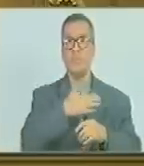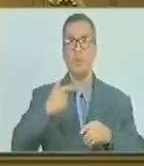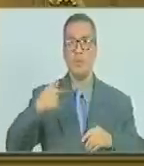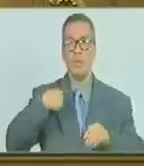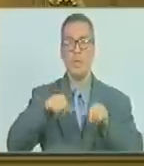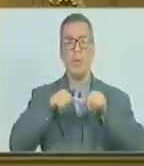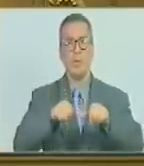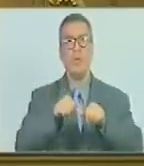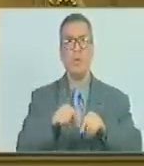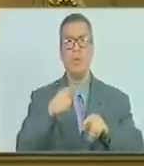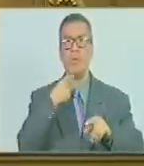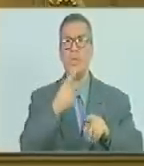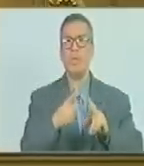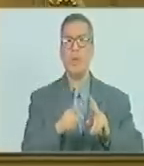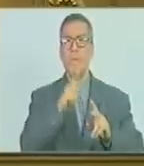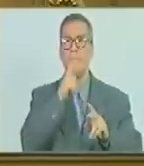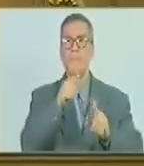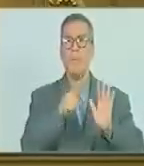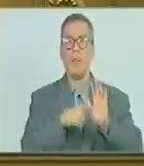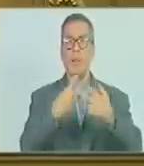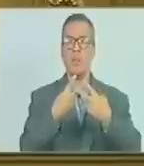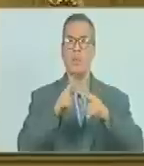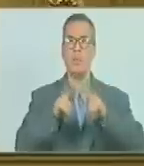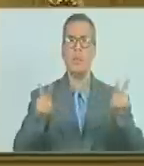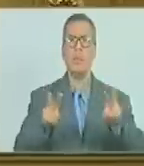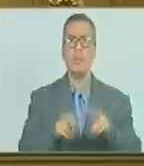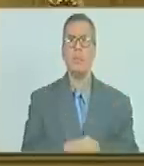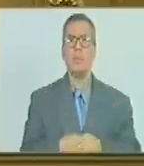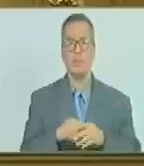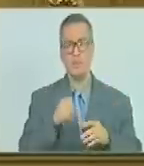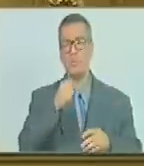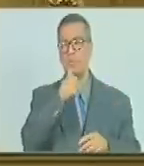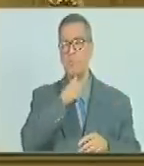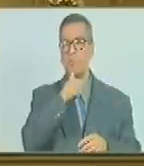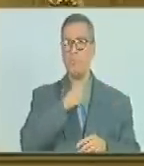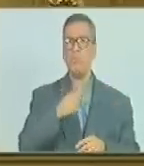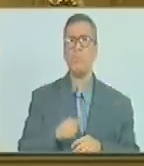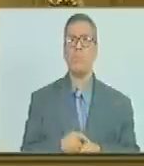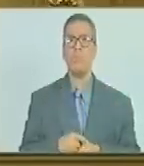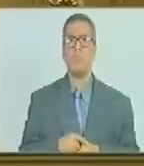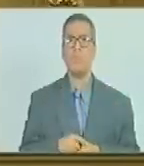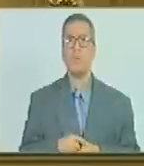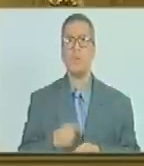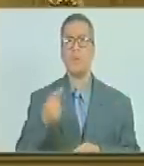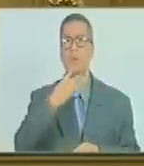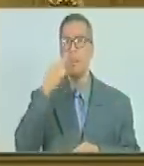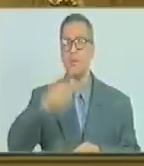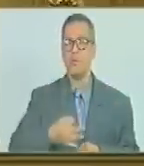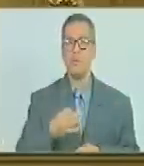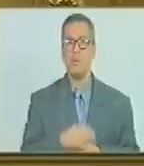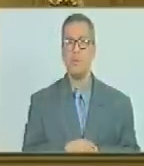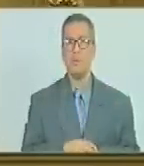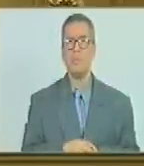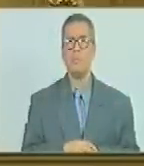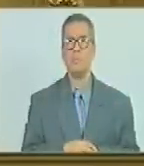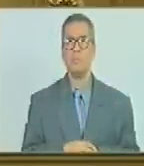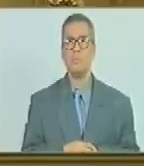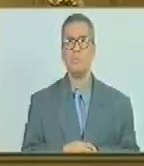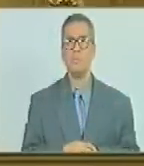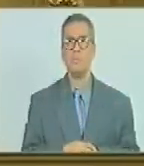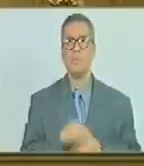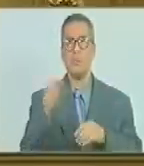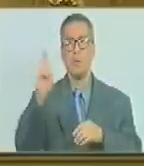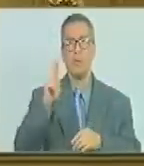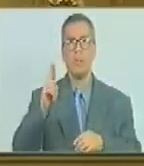exponer con una narrativa contraria a la paz y a la tolerancia. cuando en verdad es